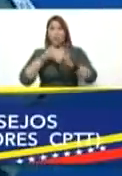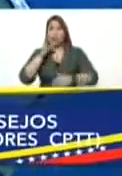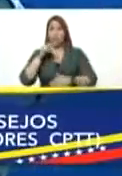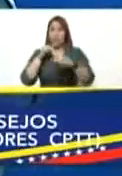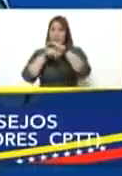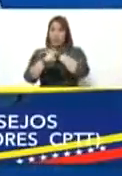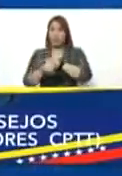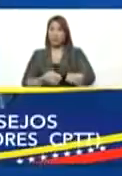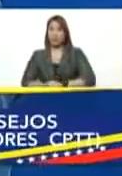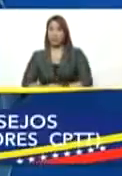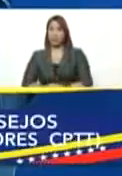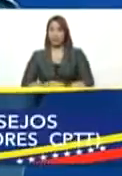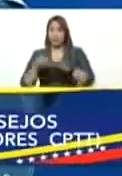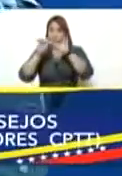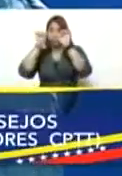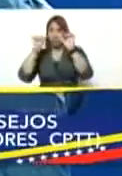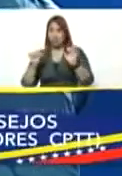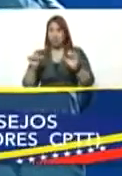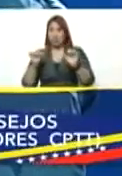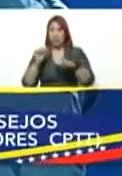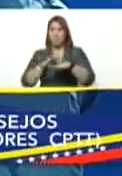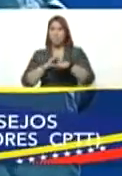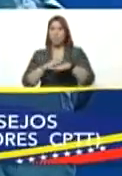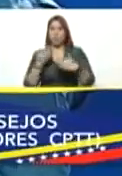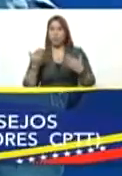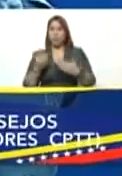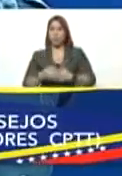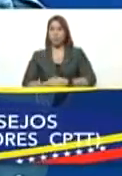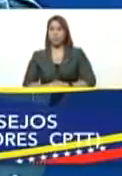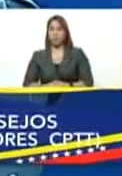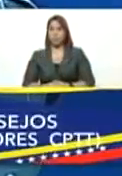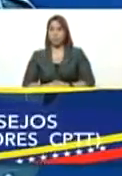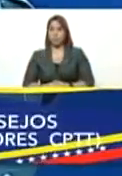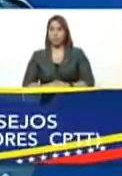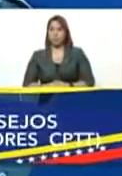entra en el sistema. ¿Por qué?